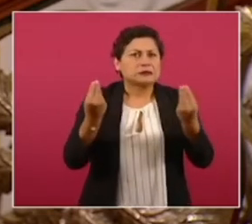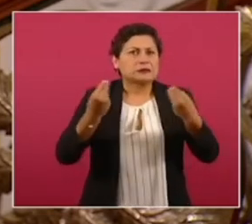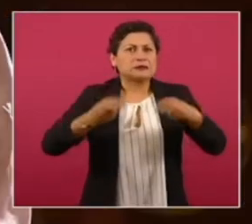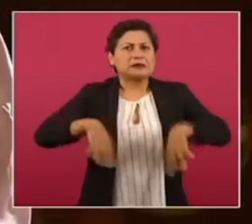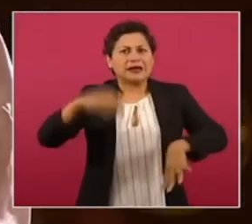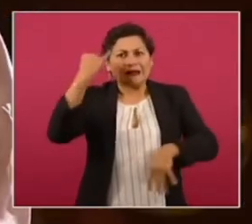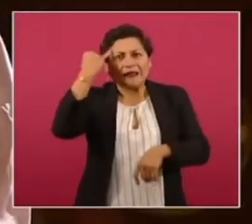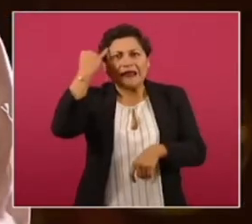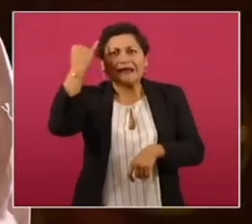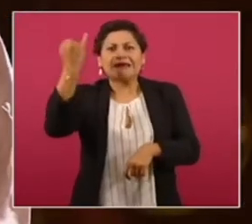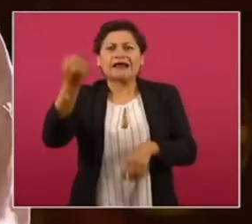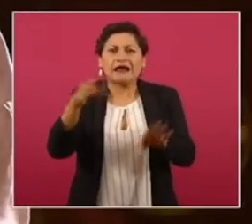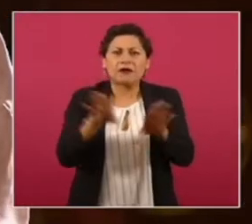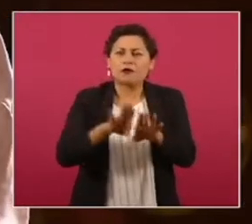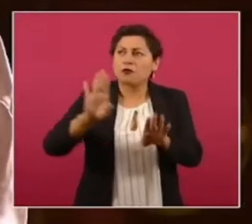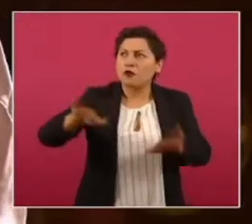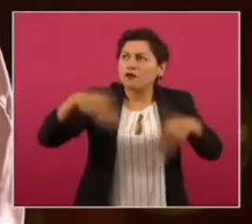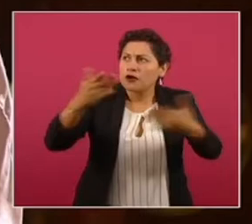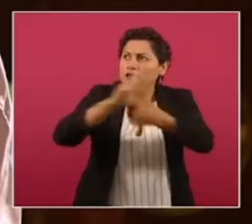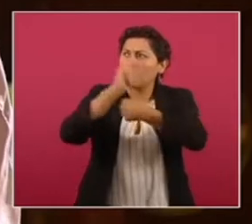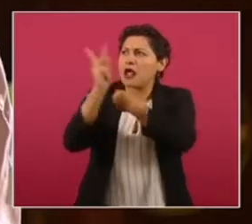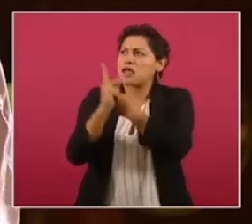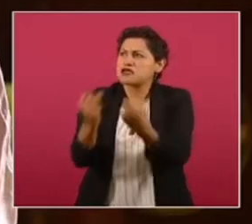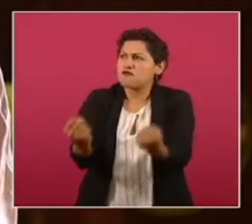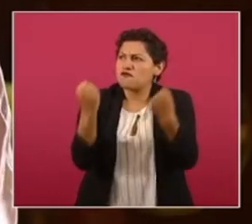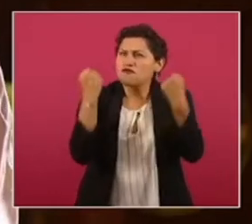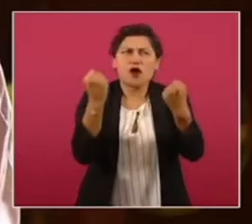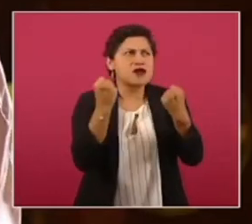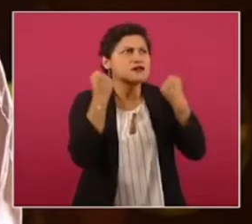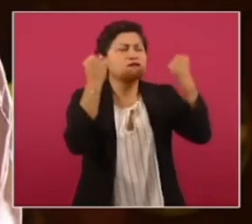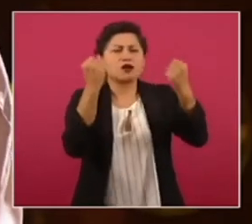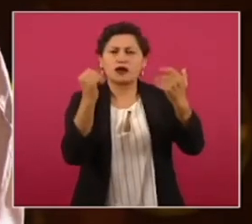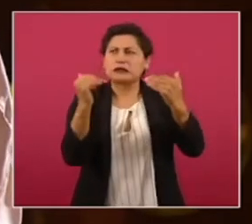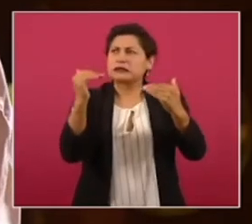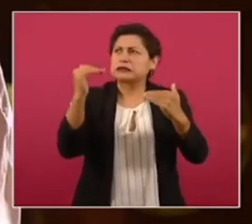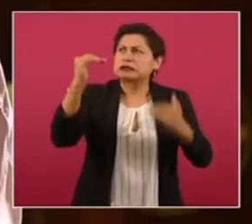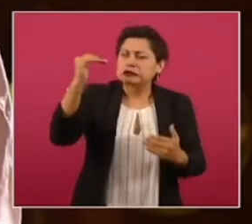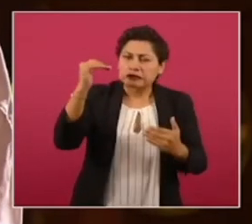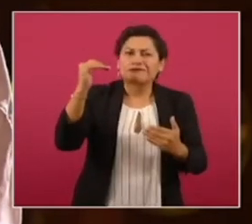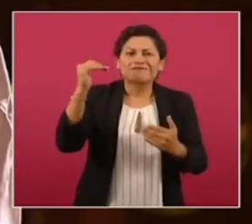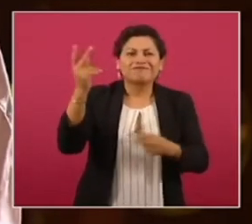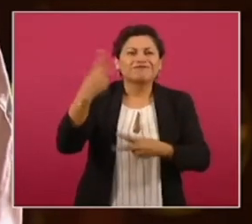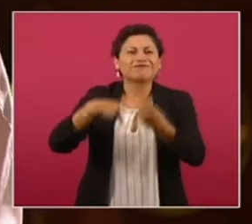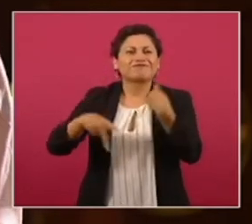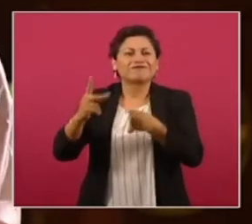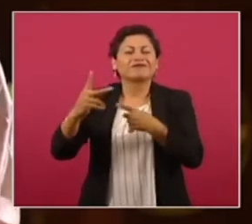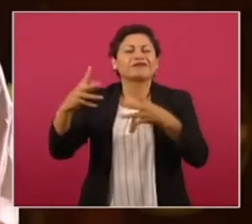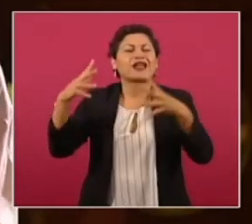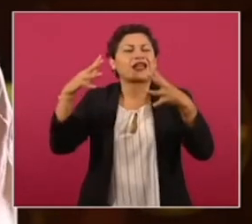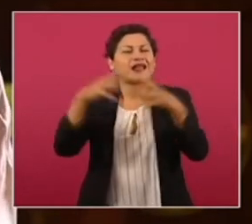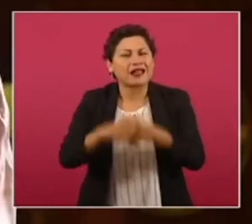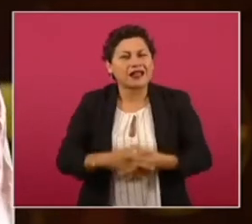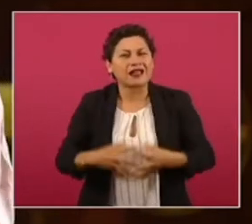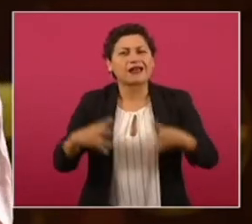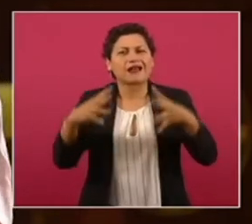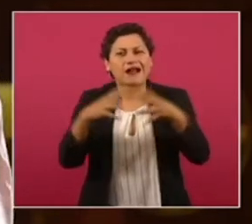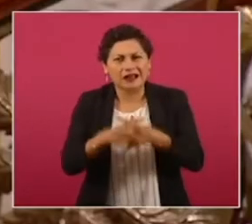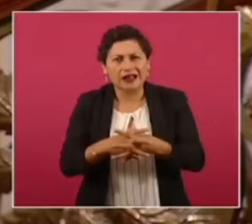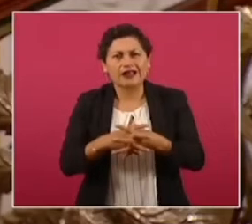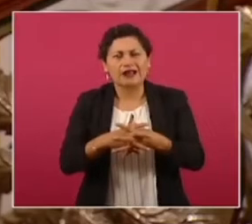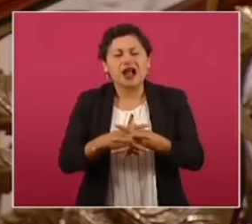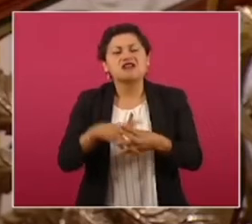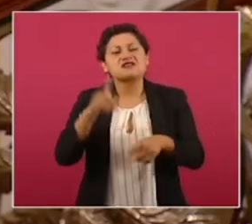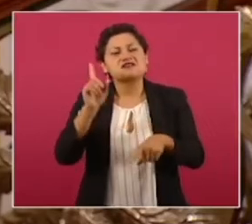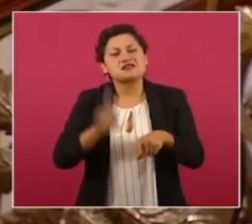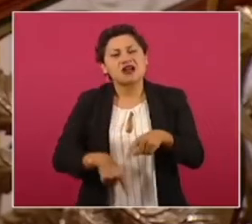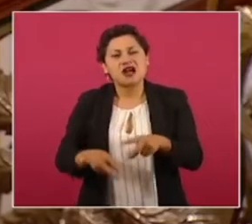intereses de las grandes potencias, y en donde nos despojaron mediante una guerra de conquista de la mitad del territorio